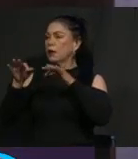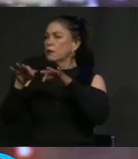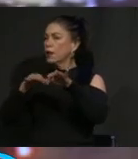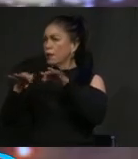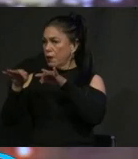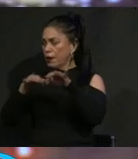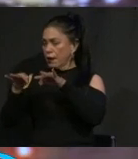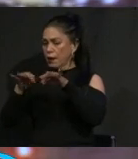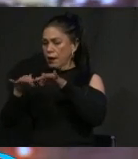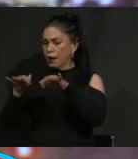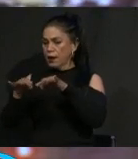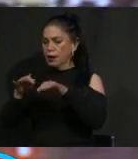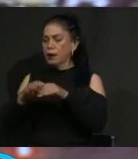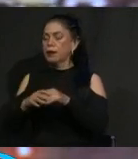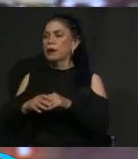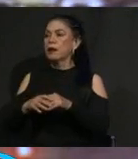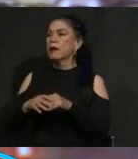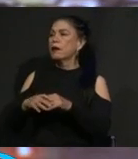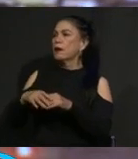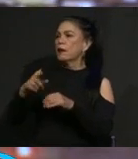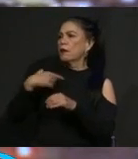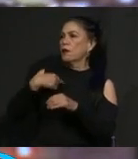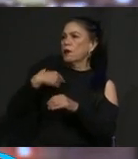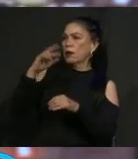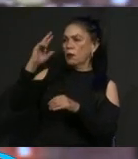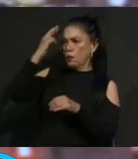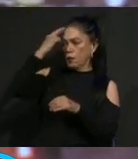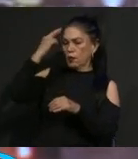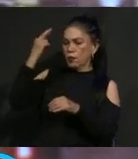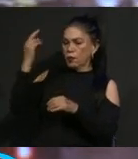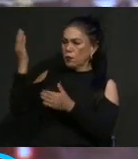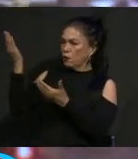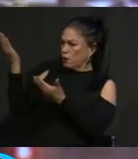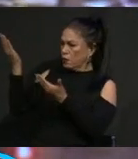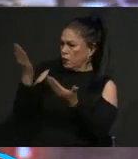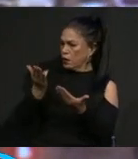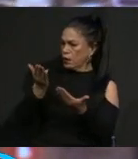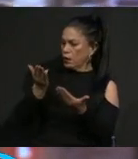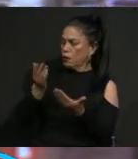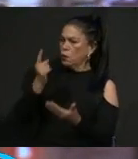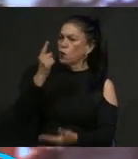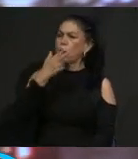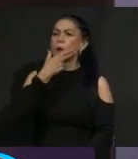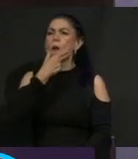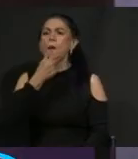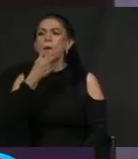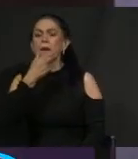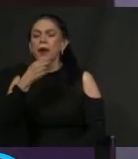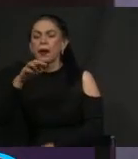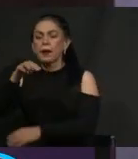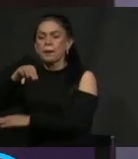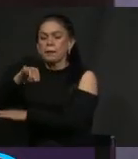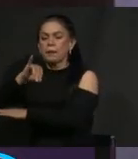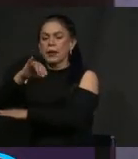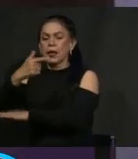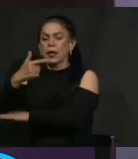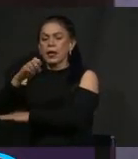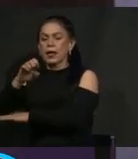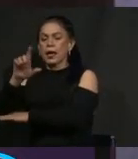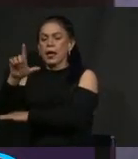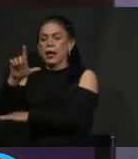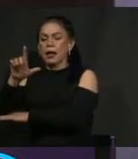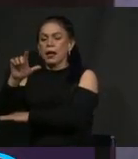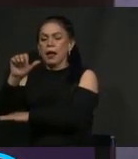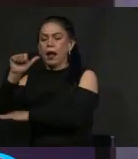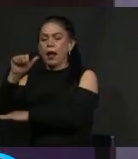y llega Miguel Ángel golpeado con sangre en la cara hinchado un